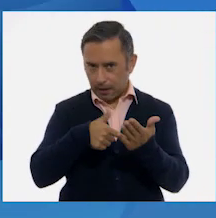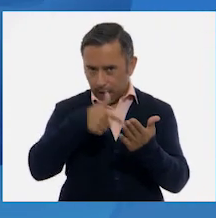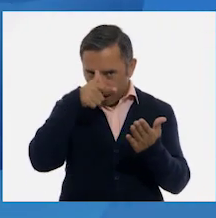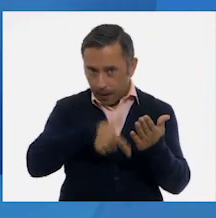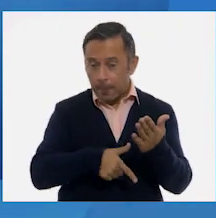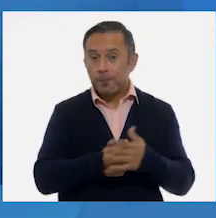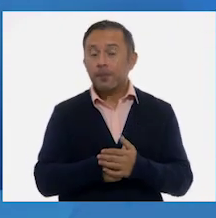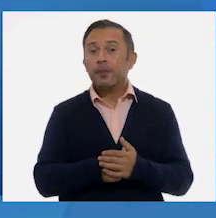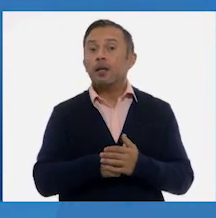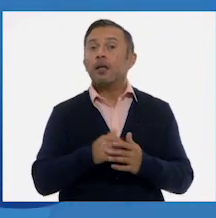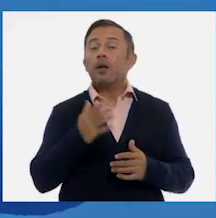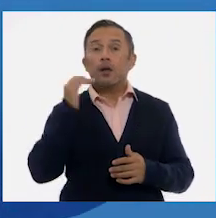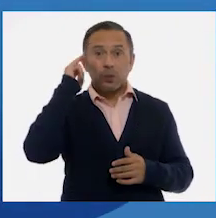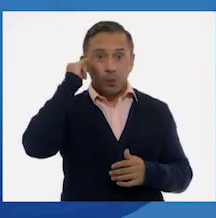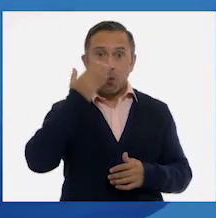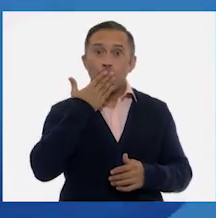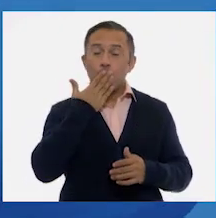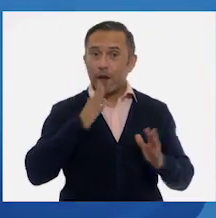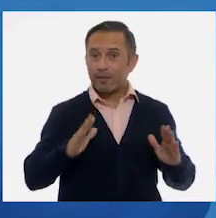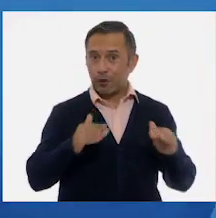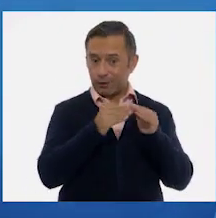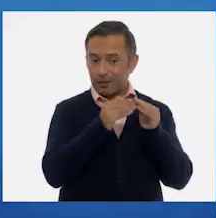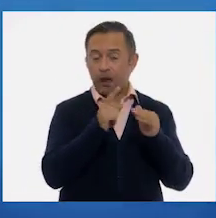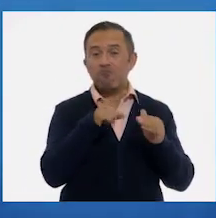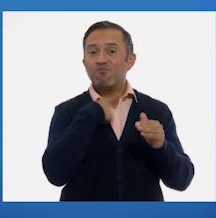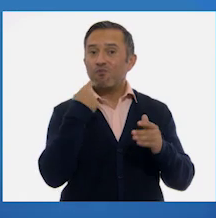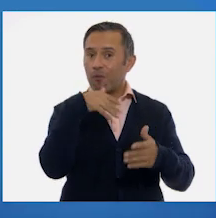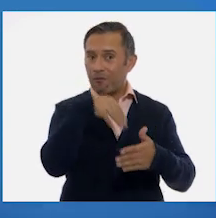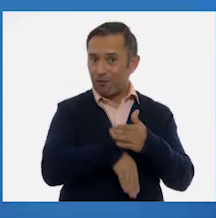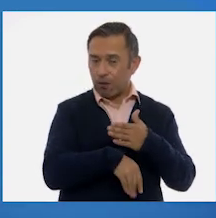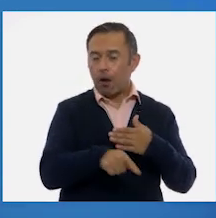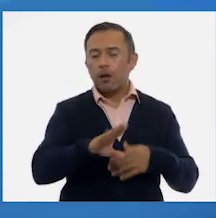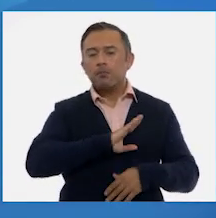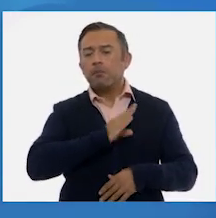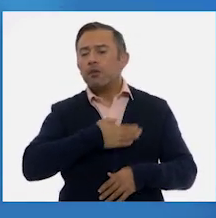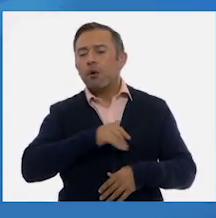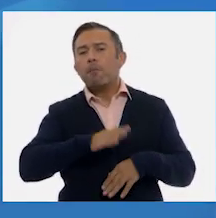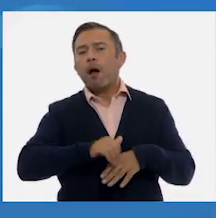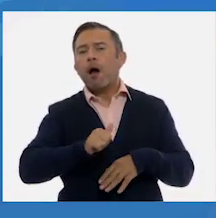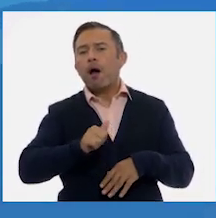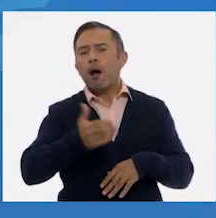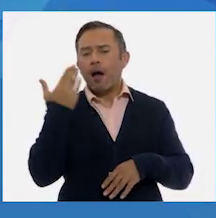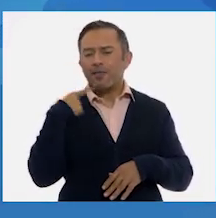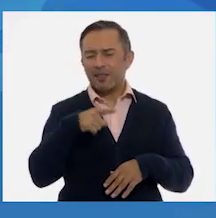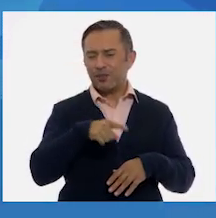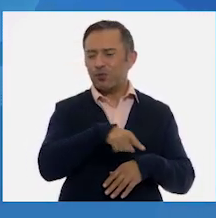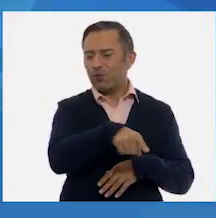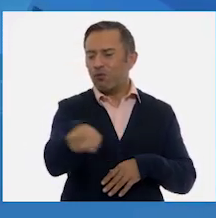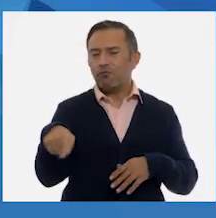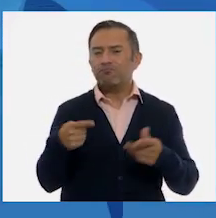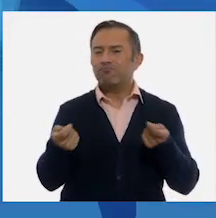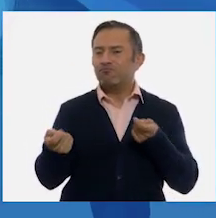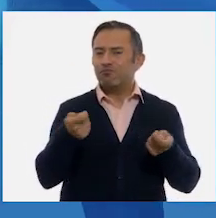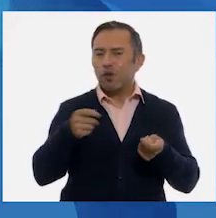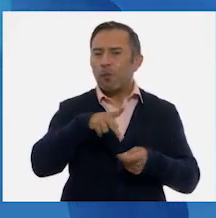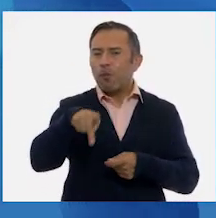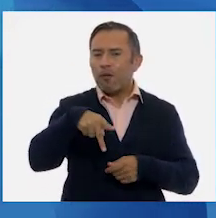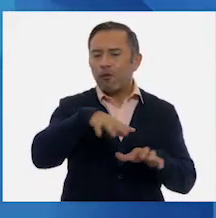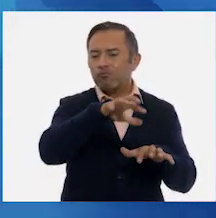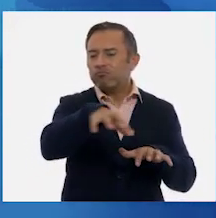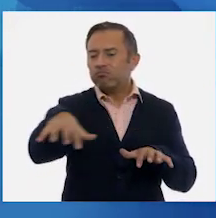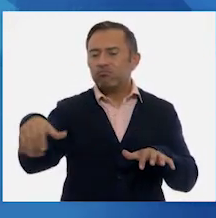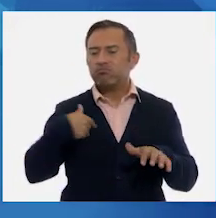los españoles comenzaron a expandir su control sobre los pueblos que habían sido conquistados por los mexicas y sobre otros pueblos que no habían